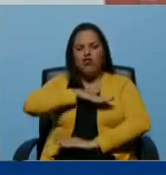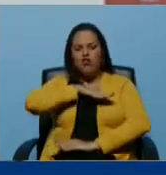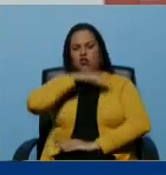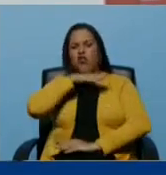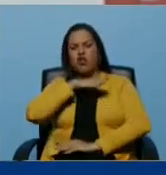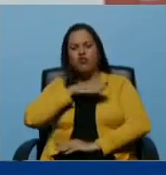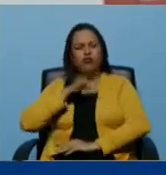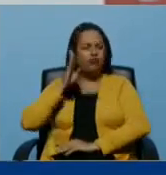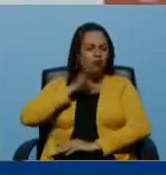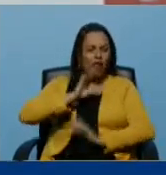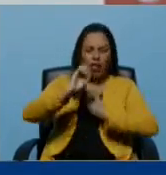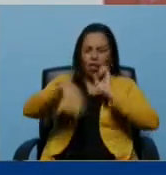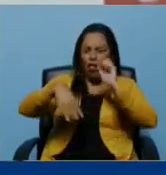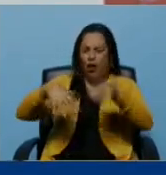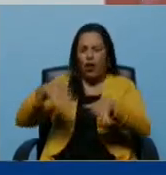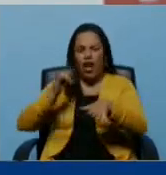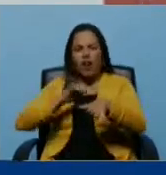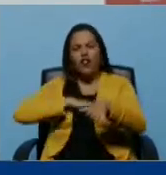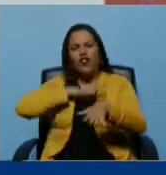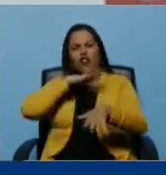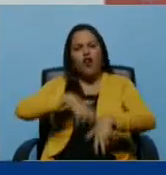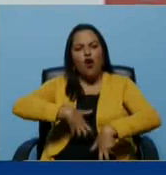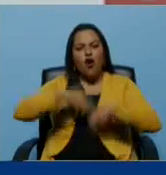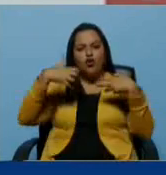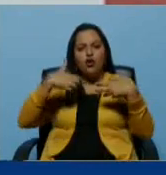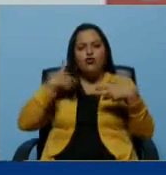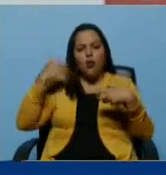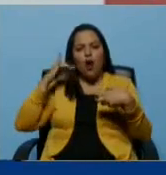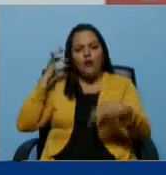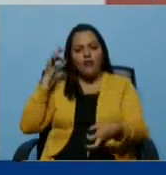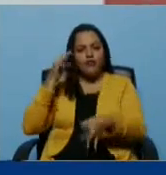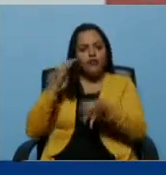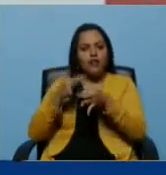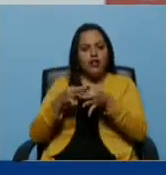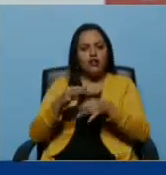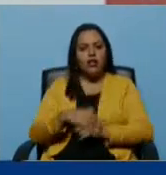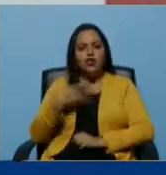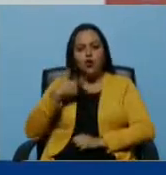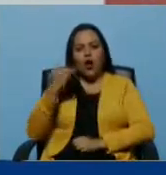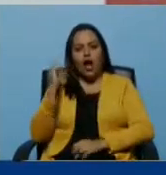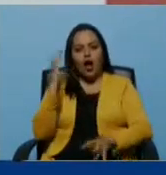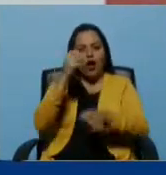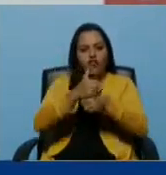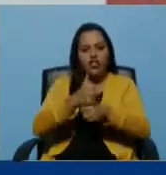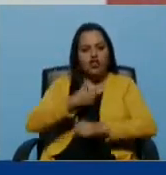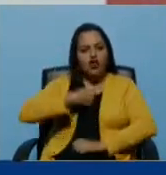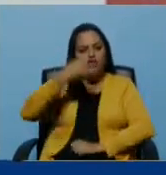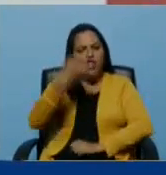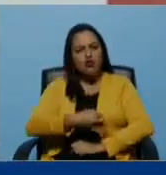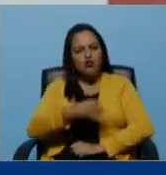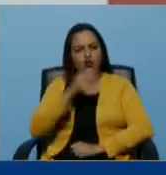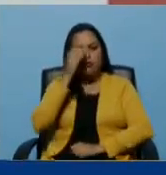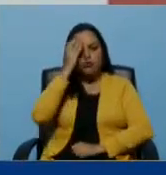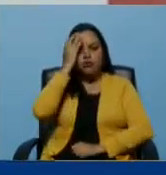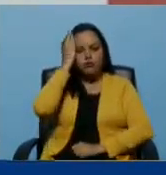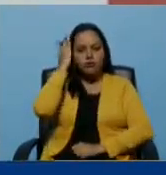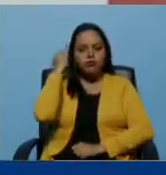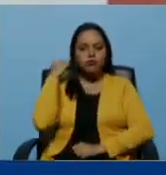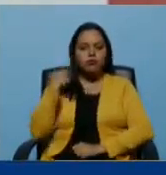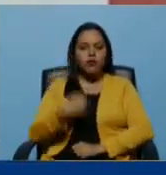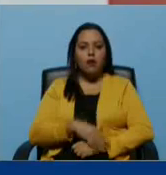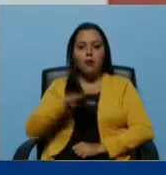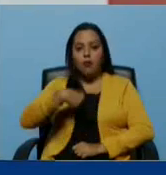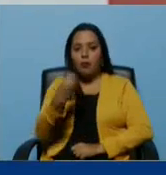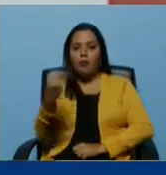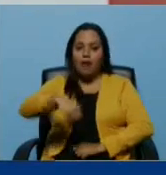se intoxiquen y se saturen de odio. Tengo esa fe, yo tengo esa confianza y tengo esa convicción, compañero. Podemos